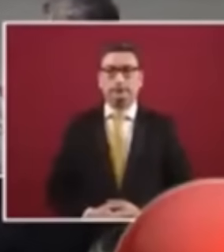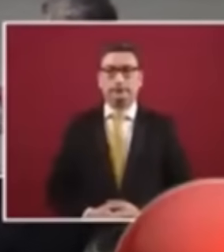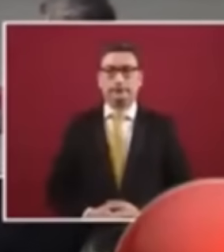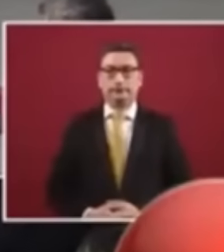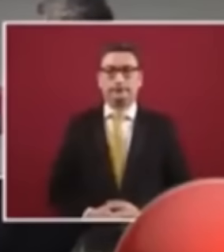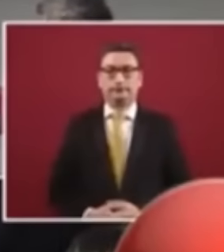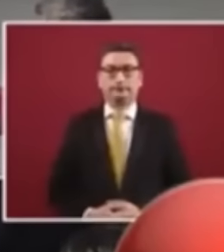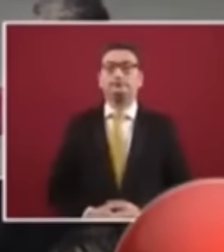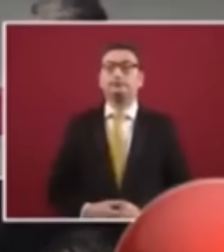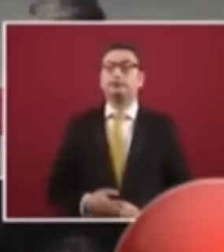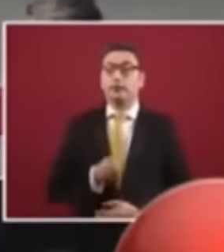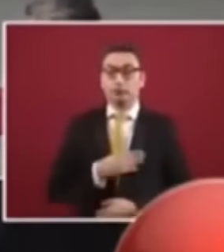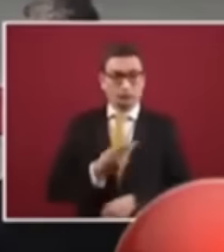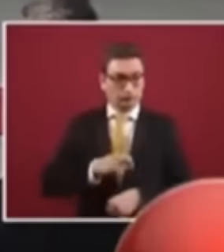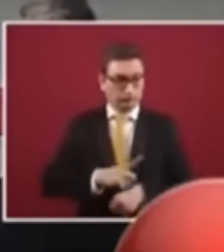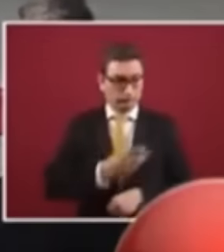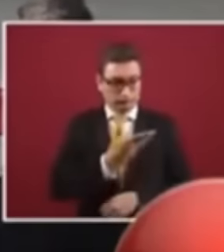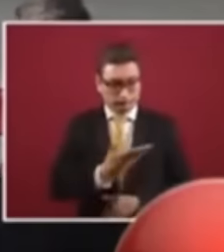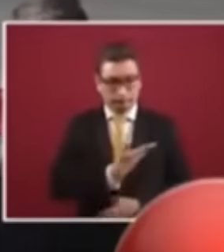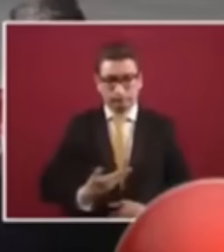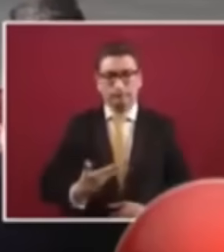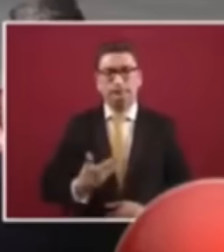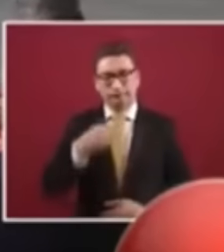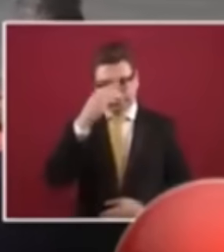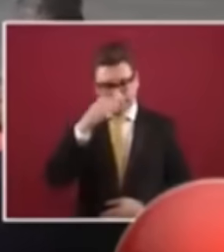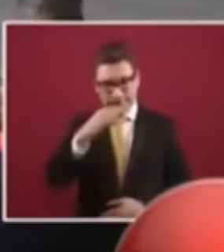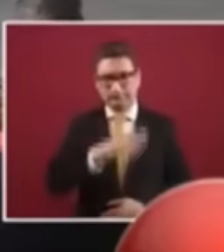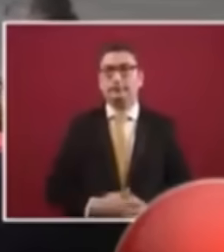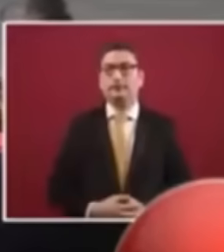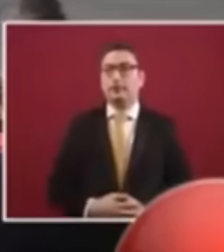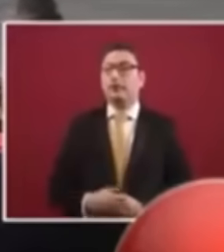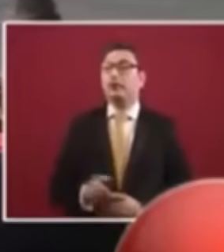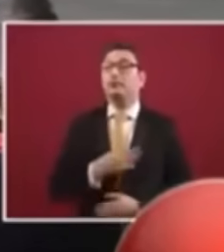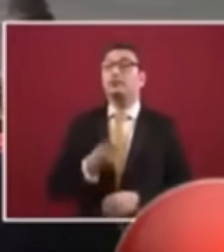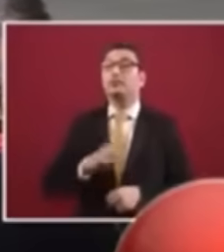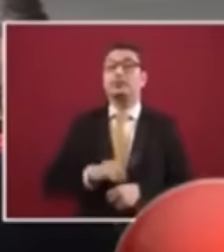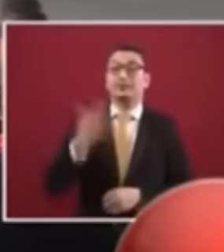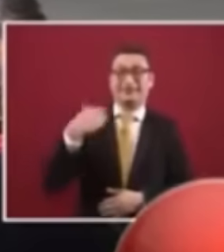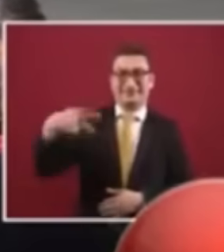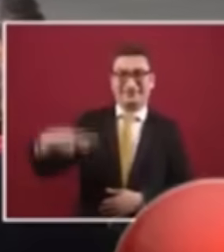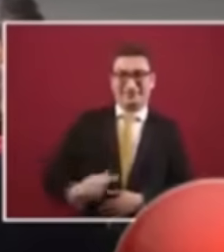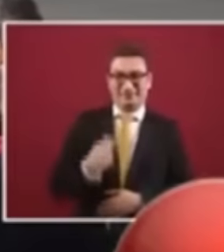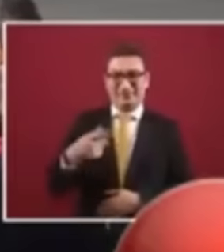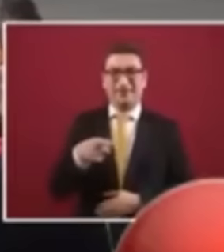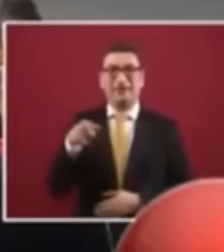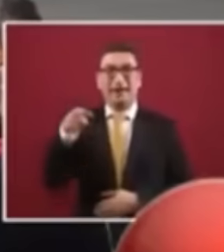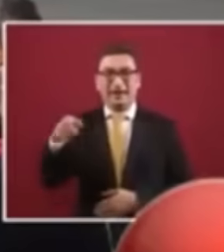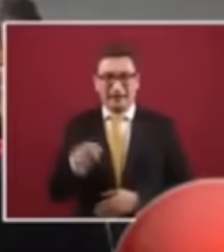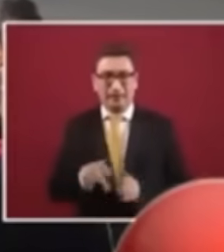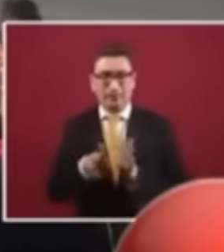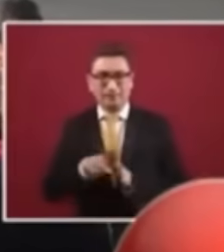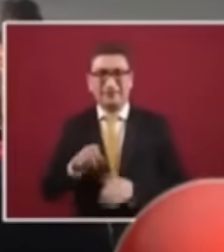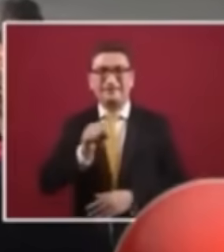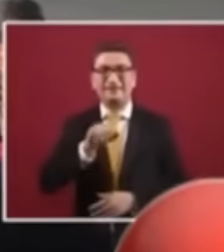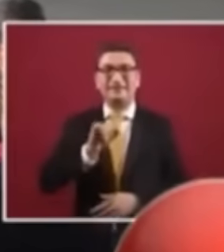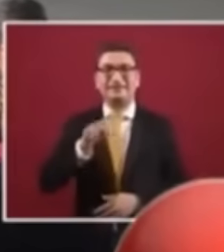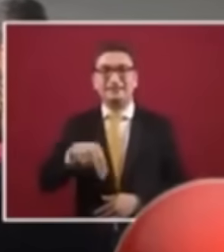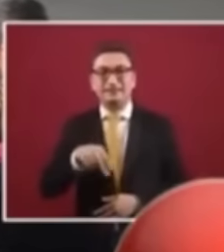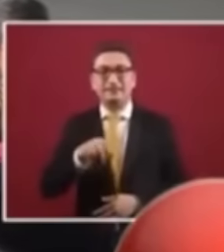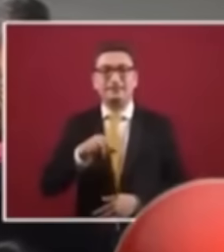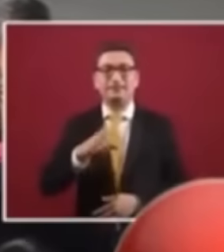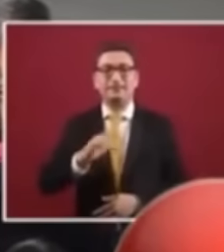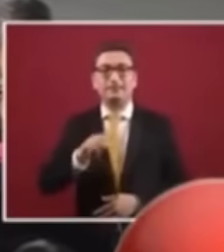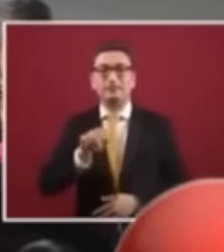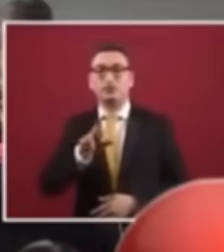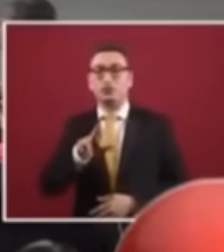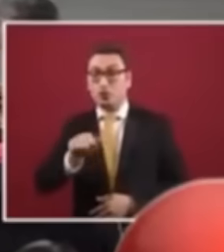Sí, buenos días, señor presidente. Buenos días. La pregunta que hace compañero Sin Censura, por cierto, Sin Censura, aclaramos,